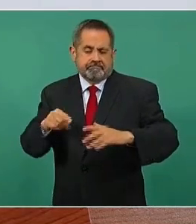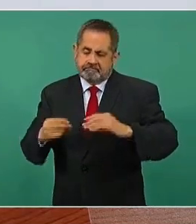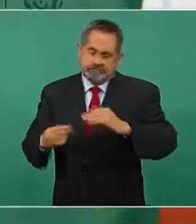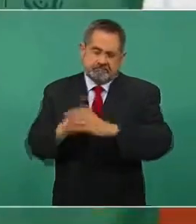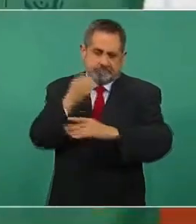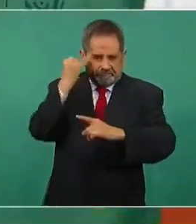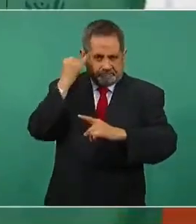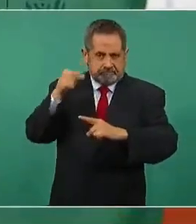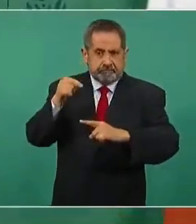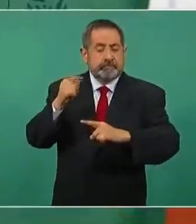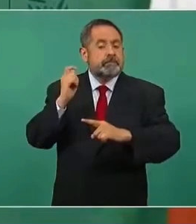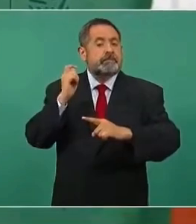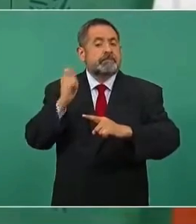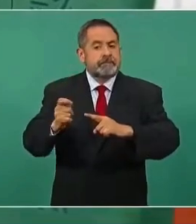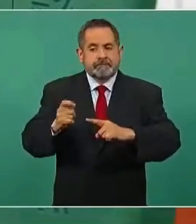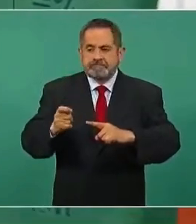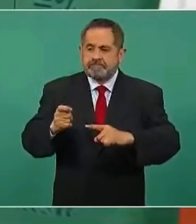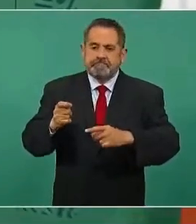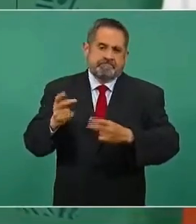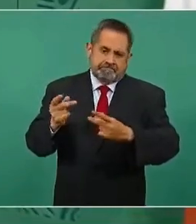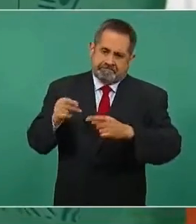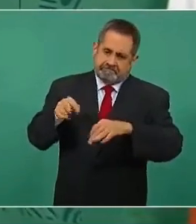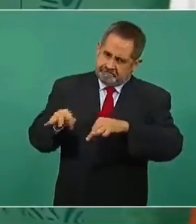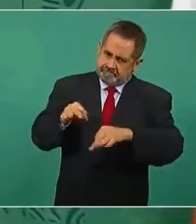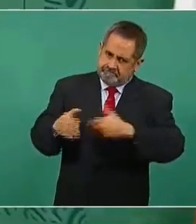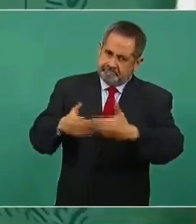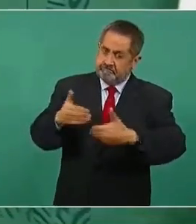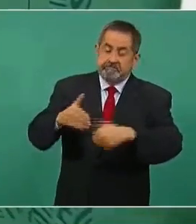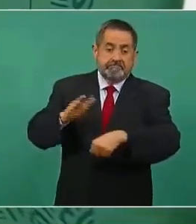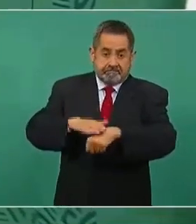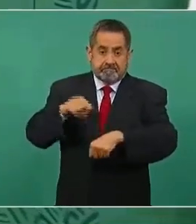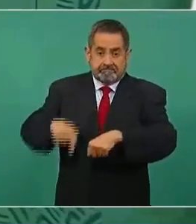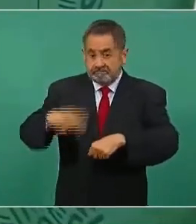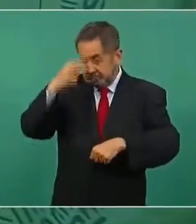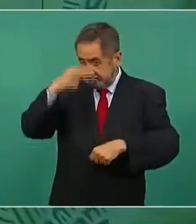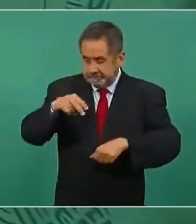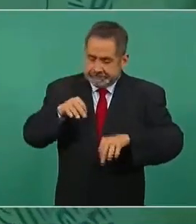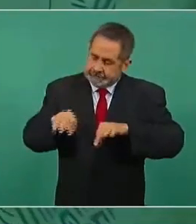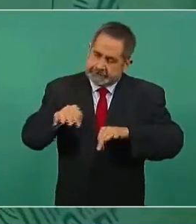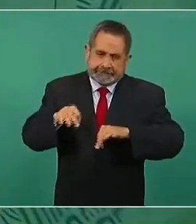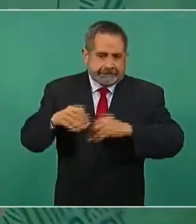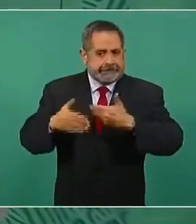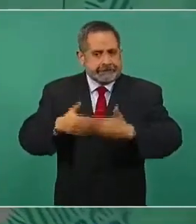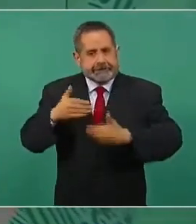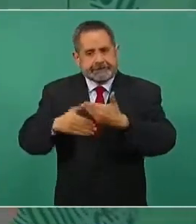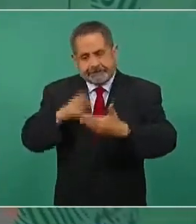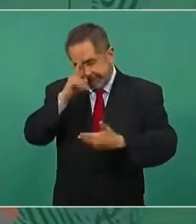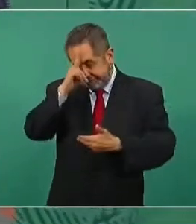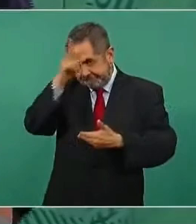y esto significa más trabajo en México,